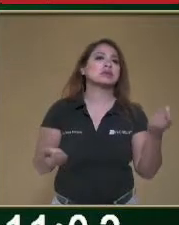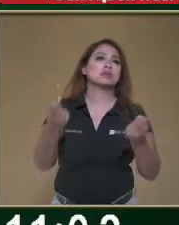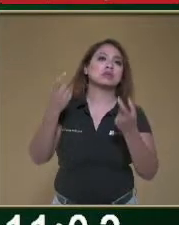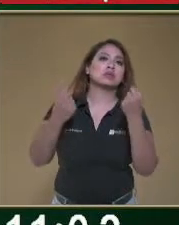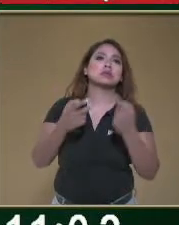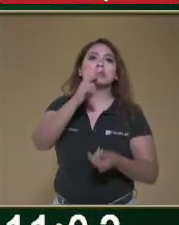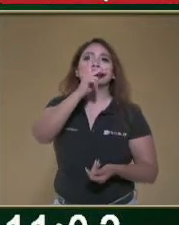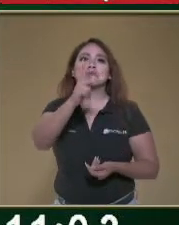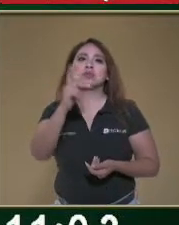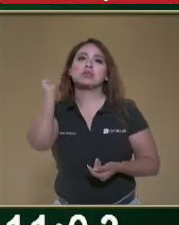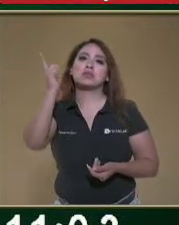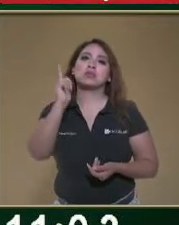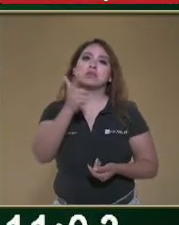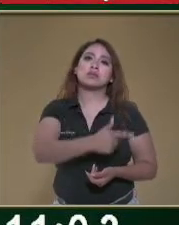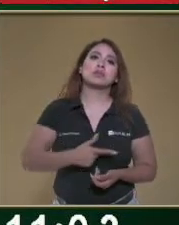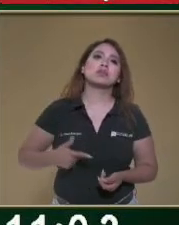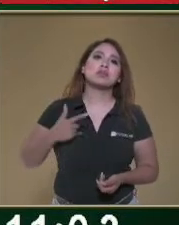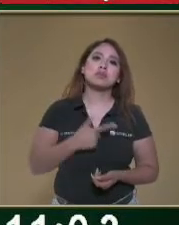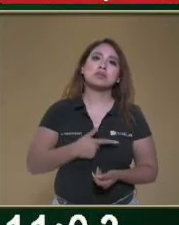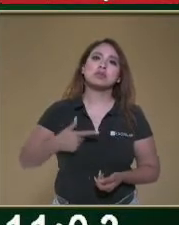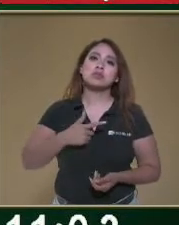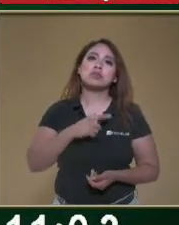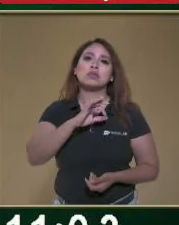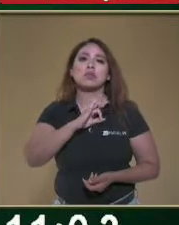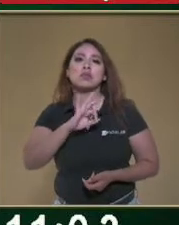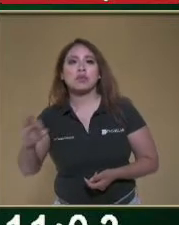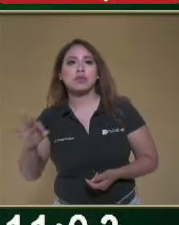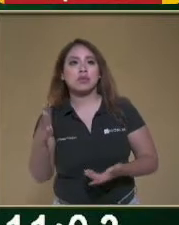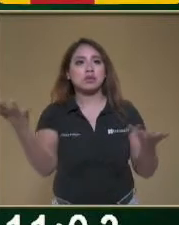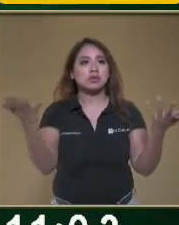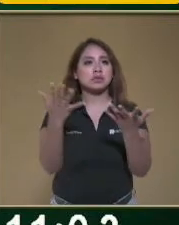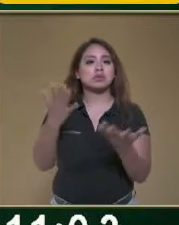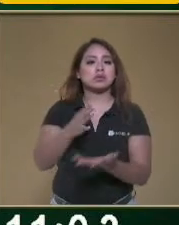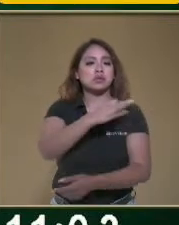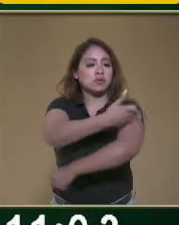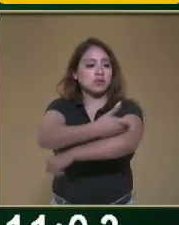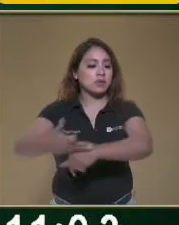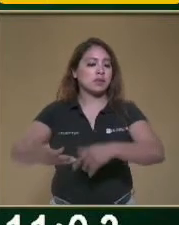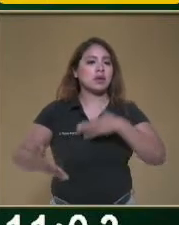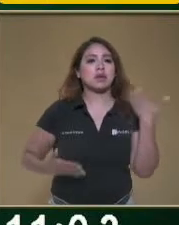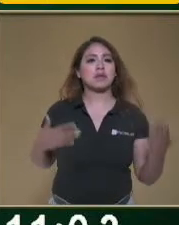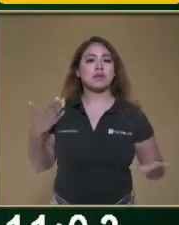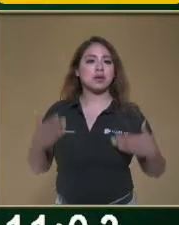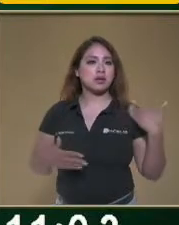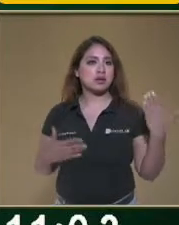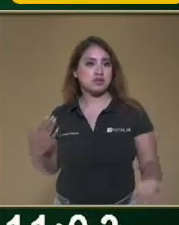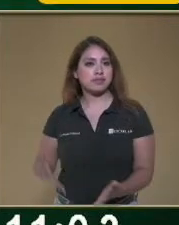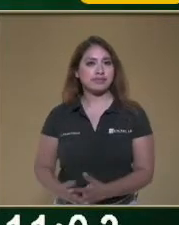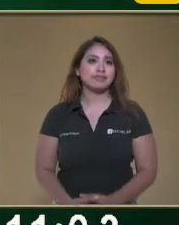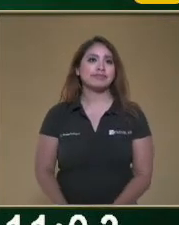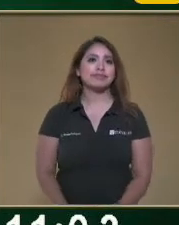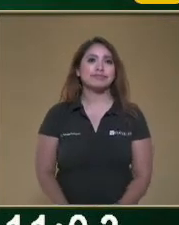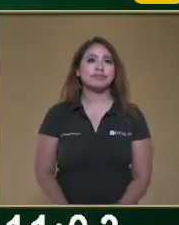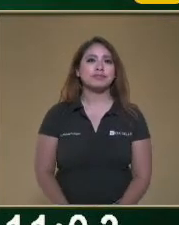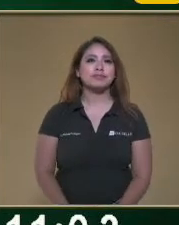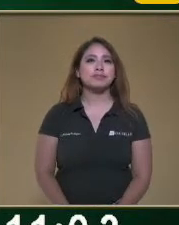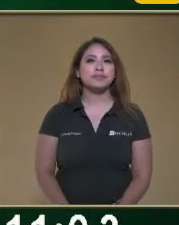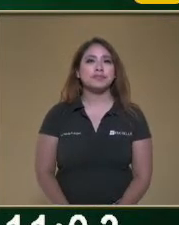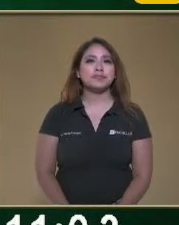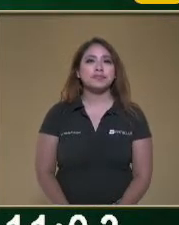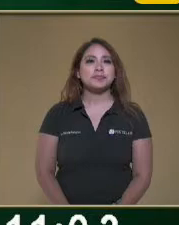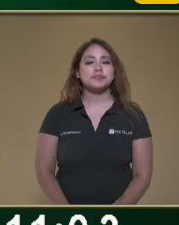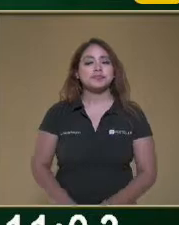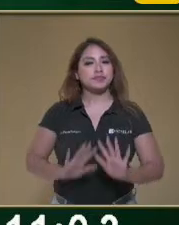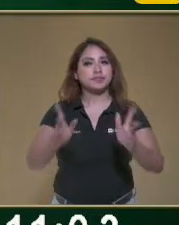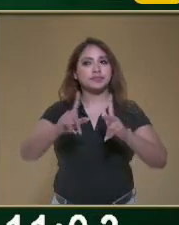te haya gustado y pues también tú lo puedes hacer ahí con tu familia y divertirte un rato. Vamos a dar